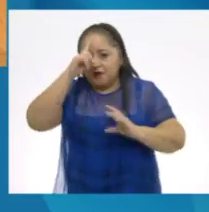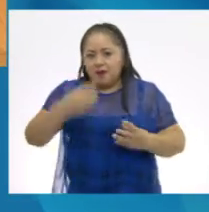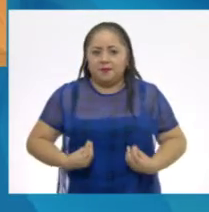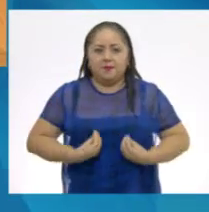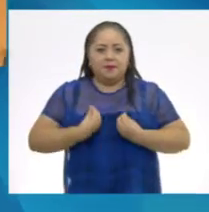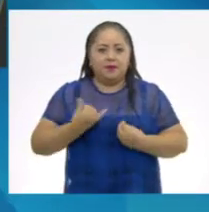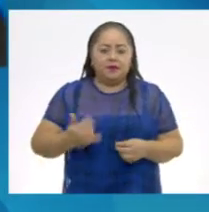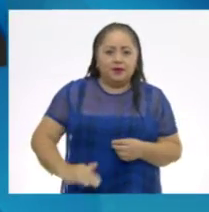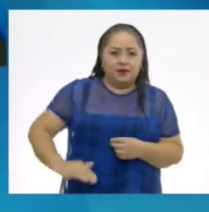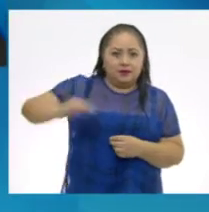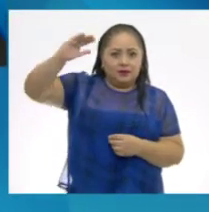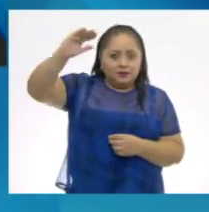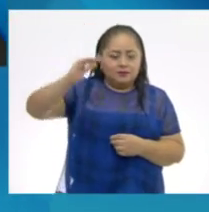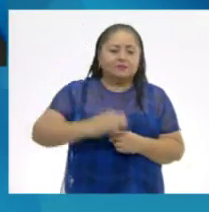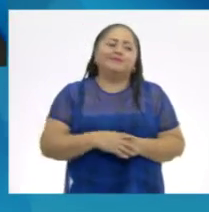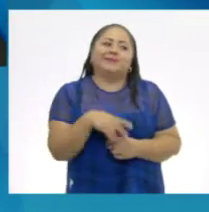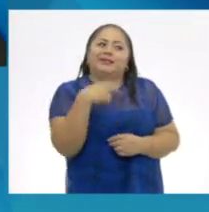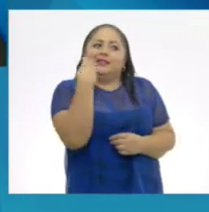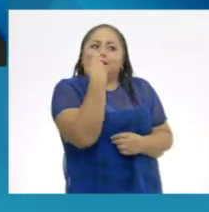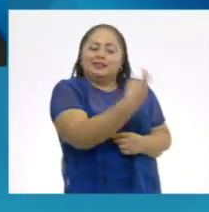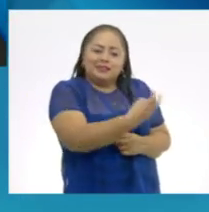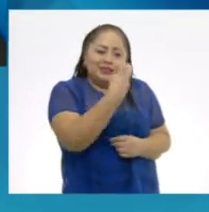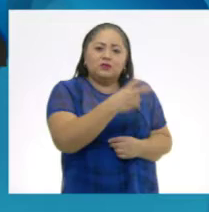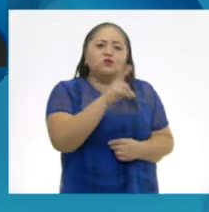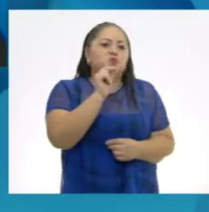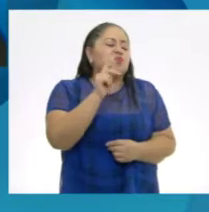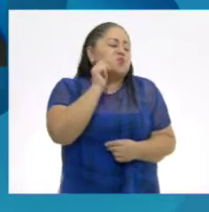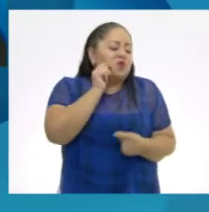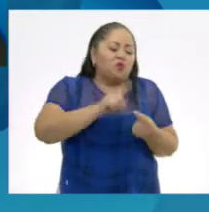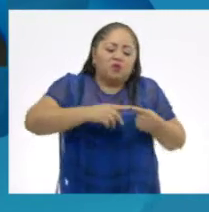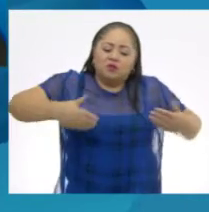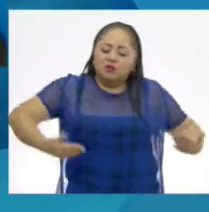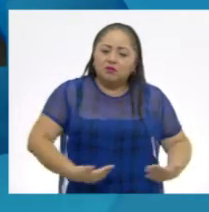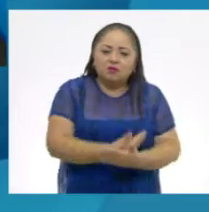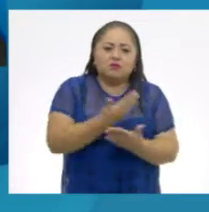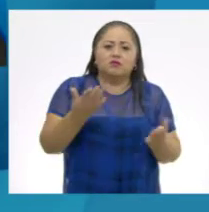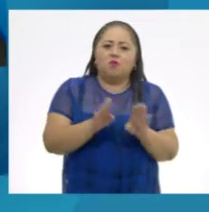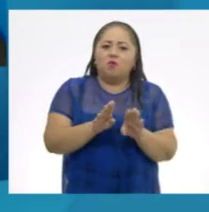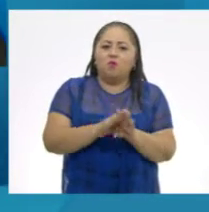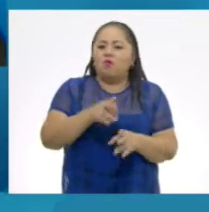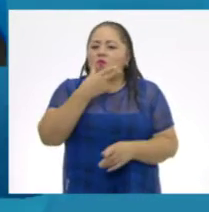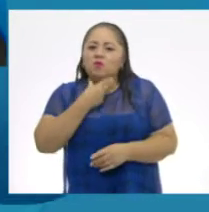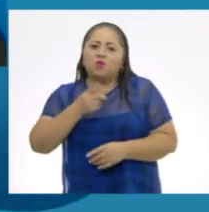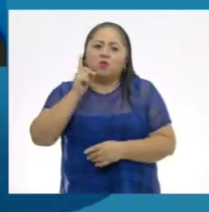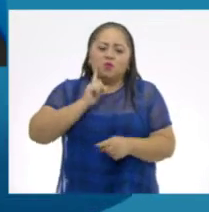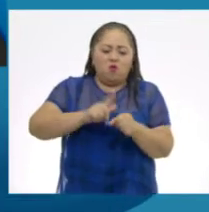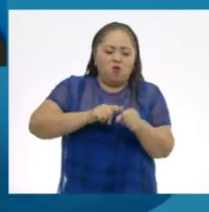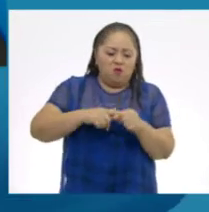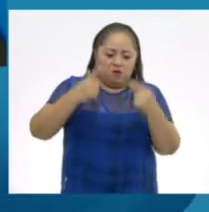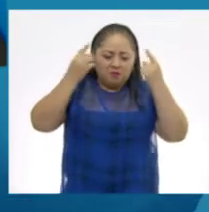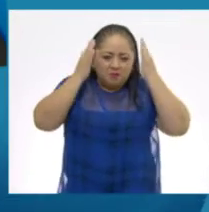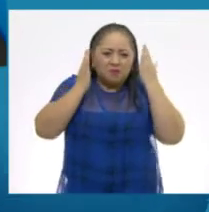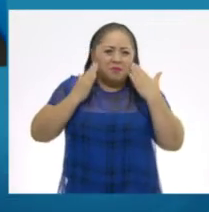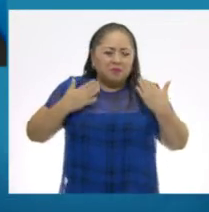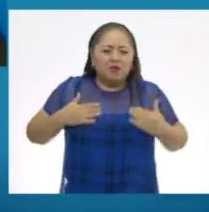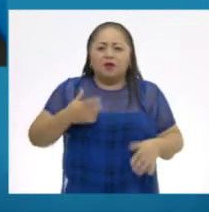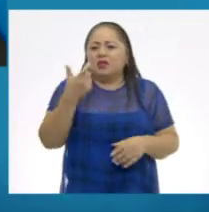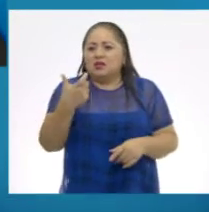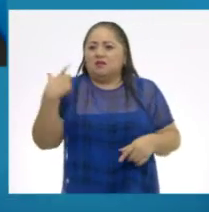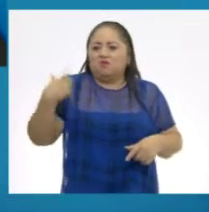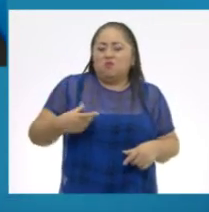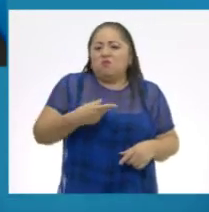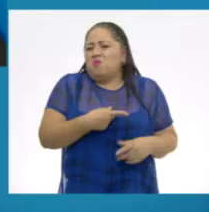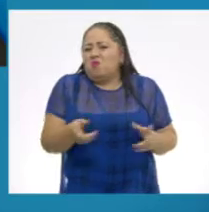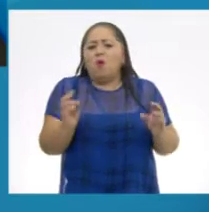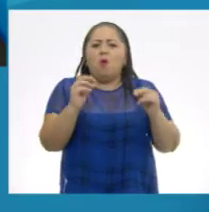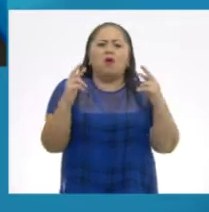crecer. Exacto, Melissa. Sin importar dónde nacimos, nuestro sexo, color de piel, el dinero que tengamos o